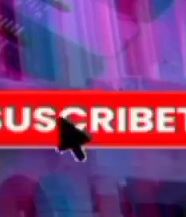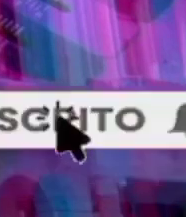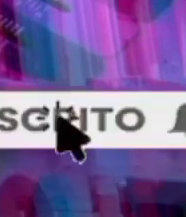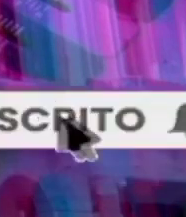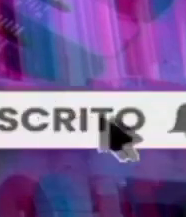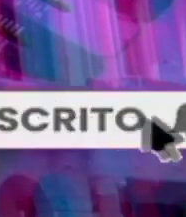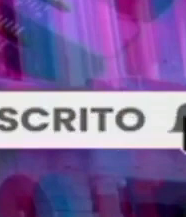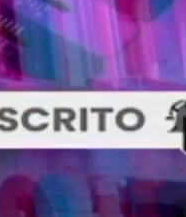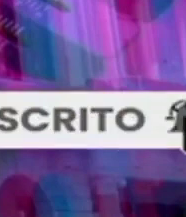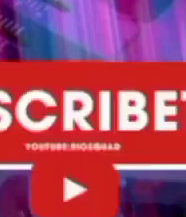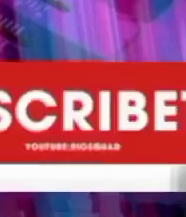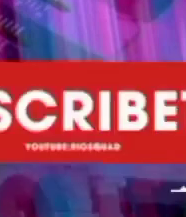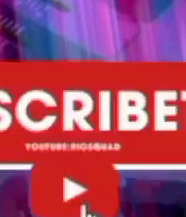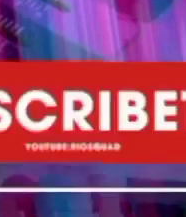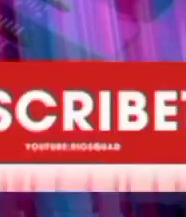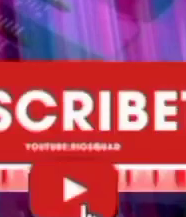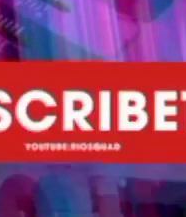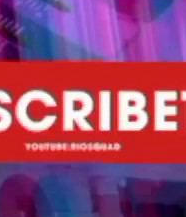nuevo material